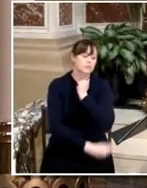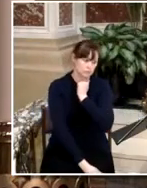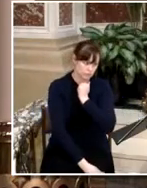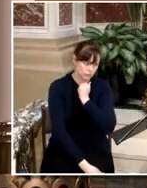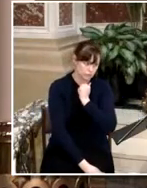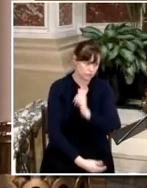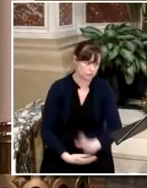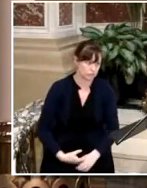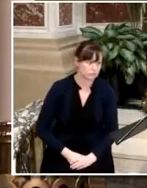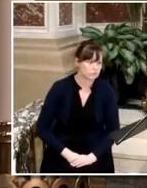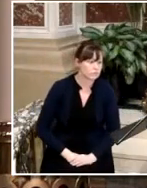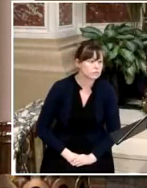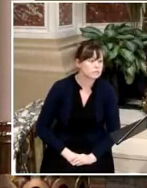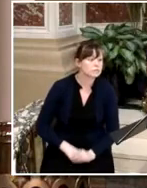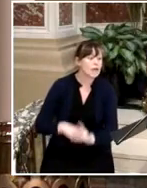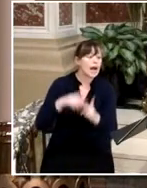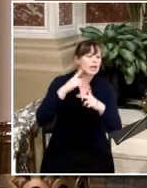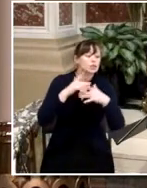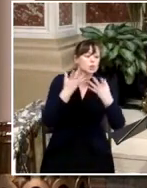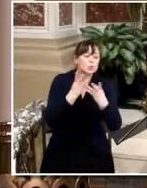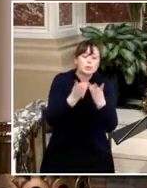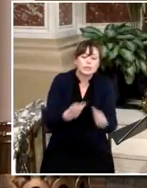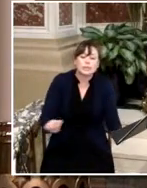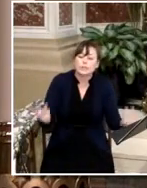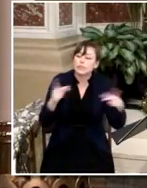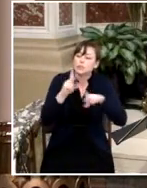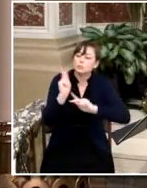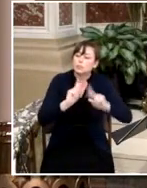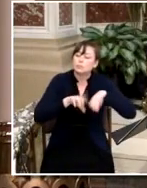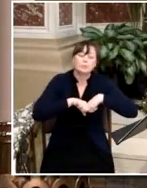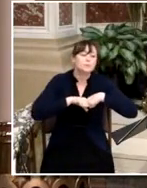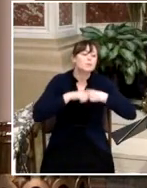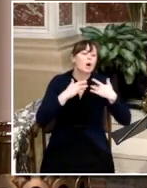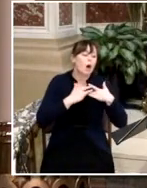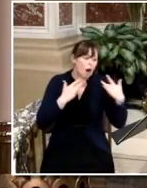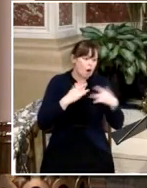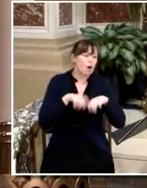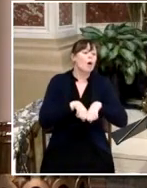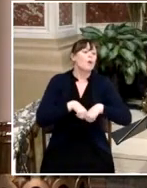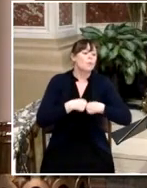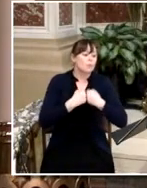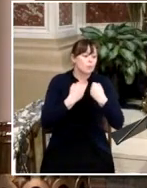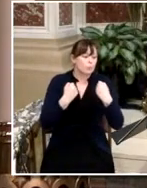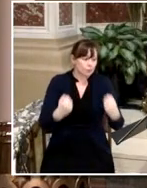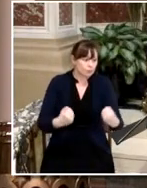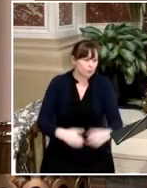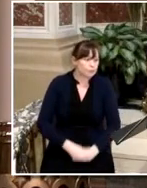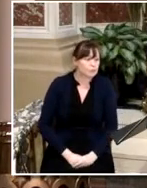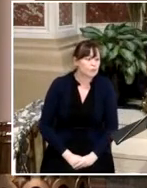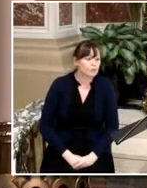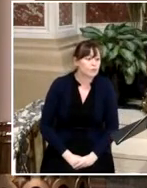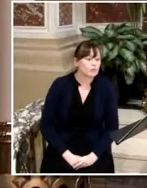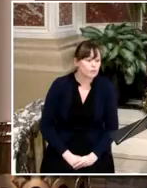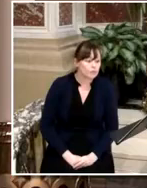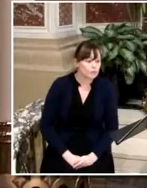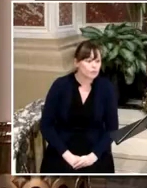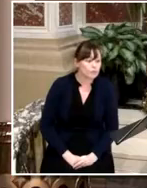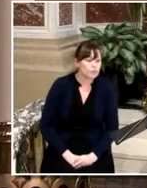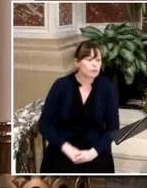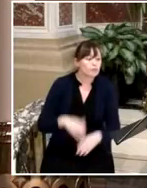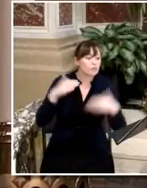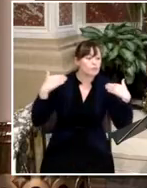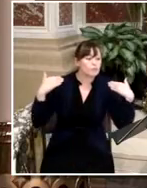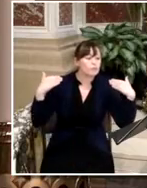a proclamar el perdón a los cautivos, la libertad a los